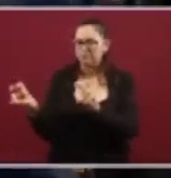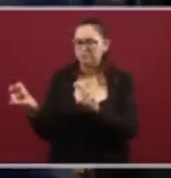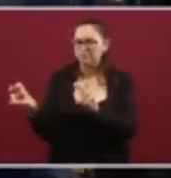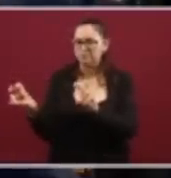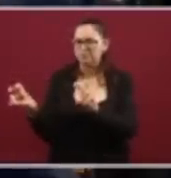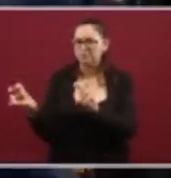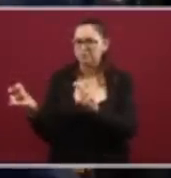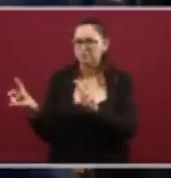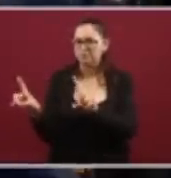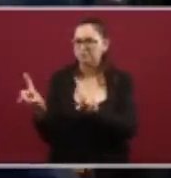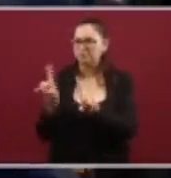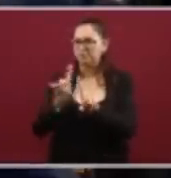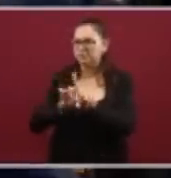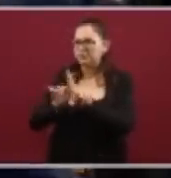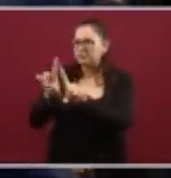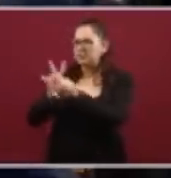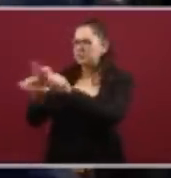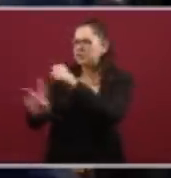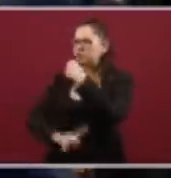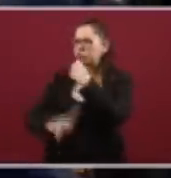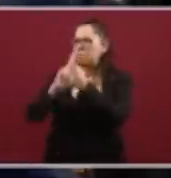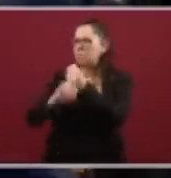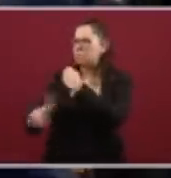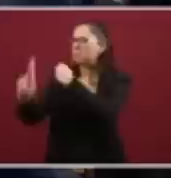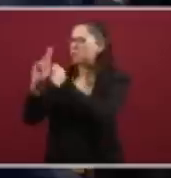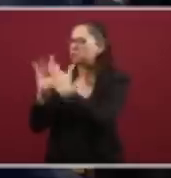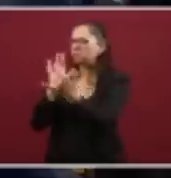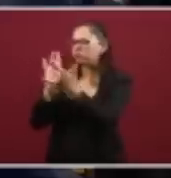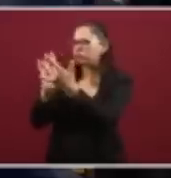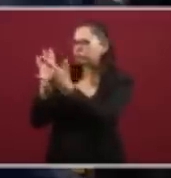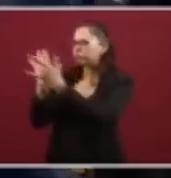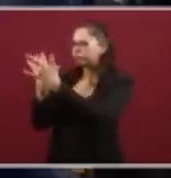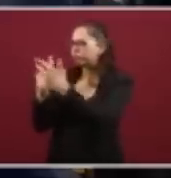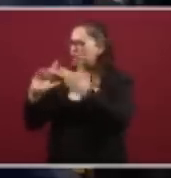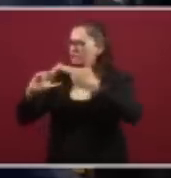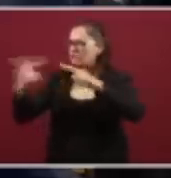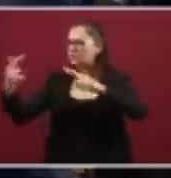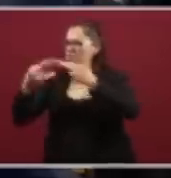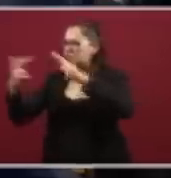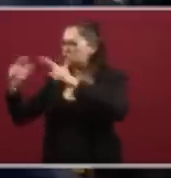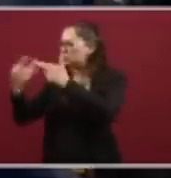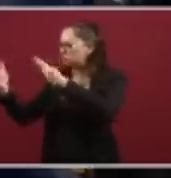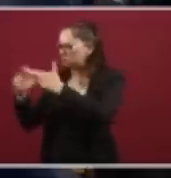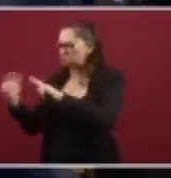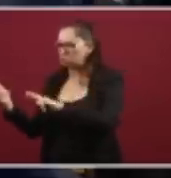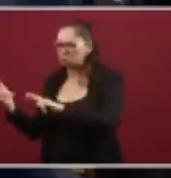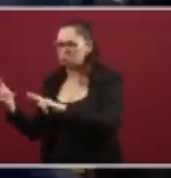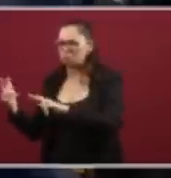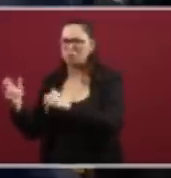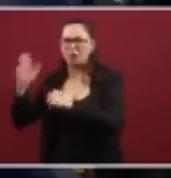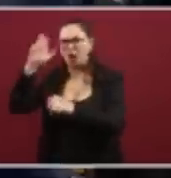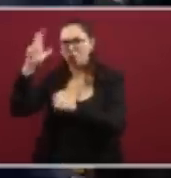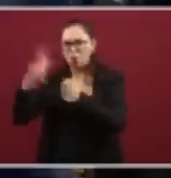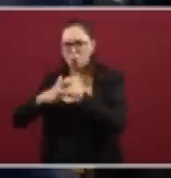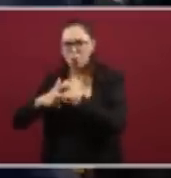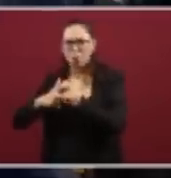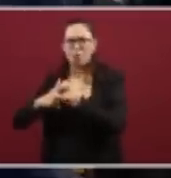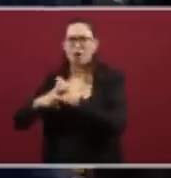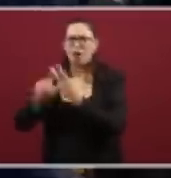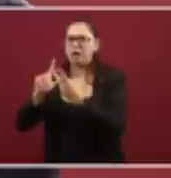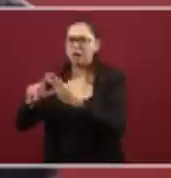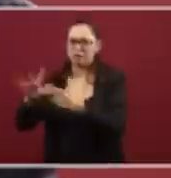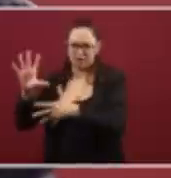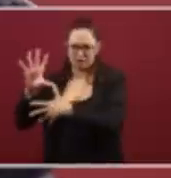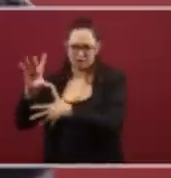diversificación en nuestras relaciones con otros países de europa desde luego de